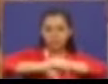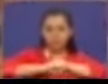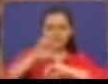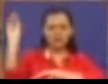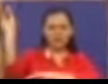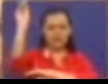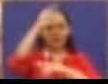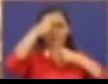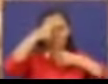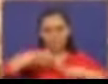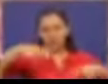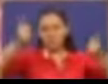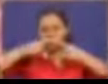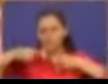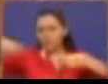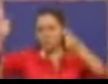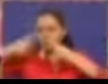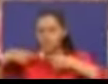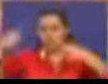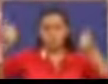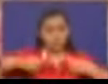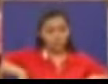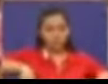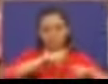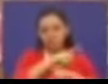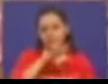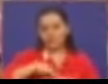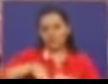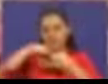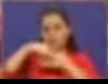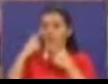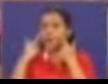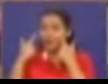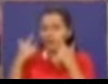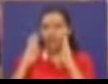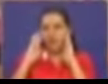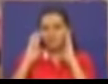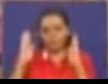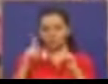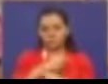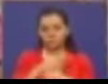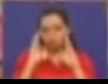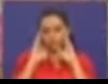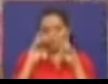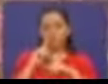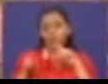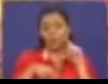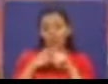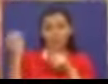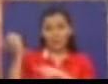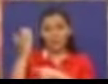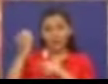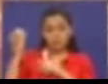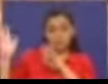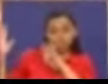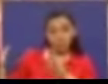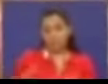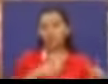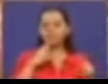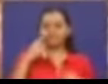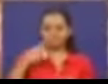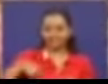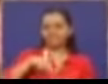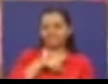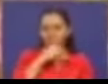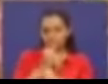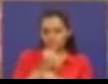hacen las entidades científicas y las entidades que tienen la responsabilidad de responder en caso de una emergencia. Nosotros ya estamos trabajando